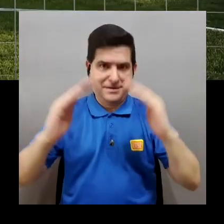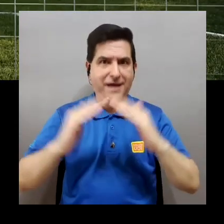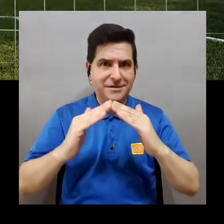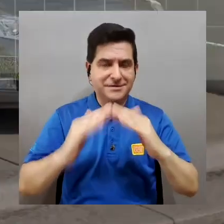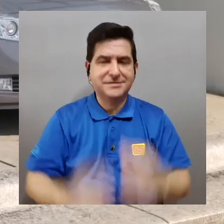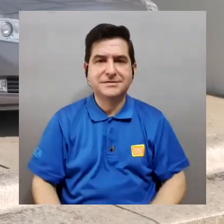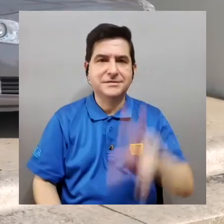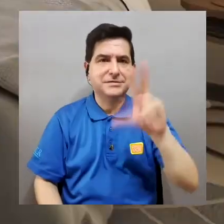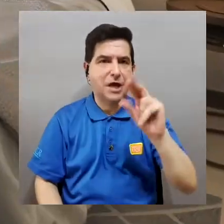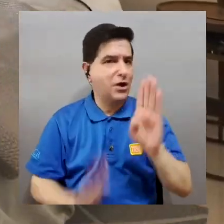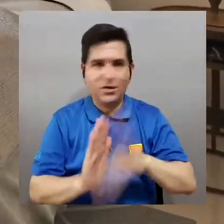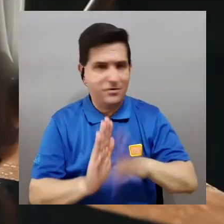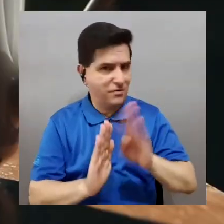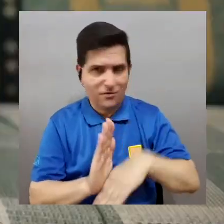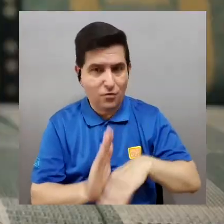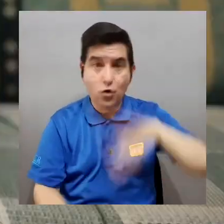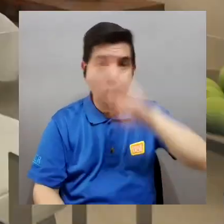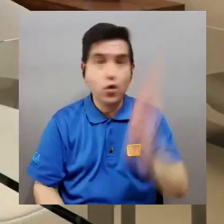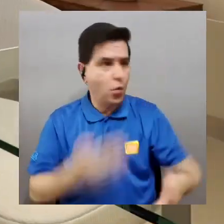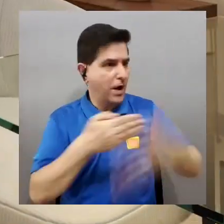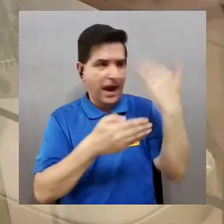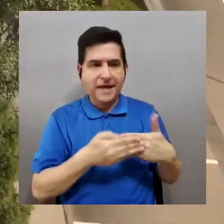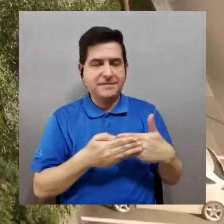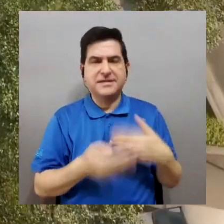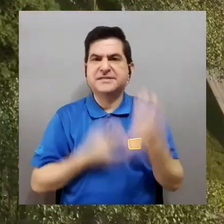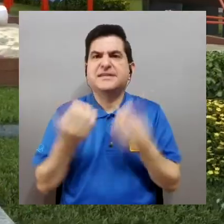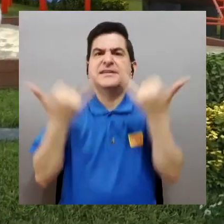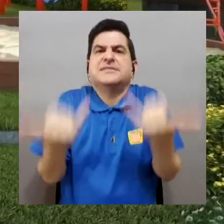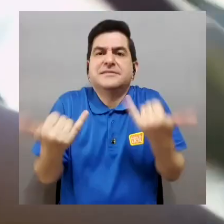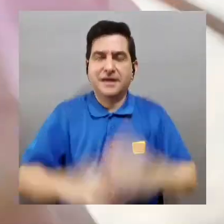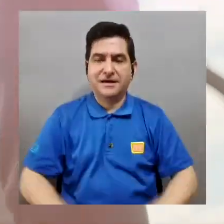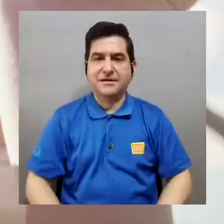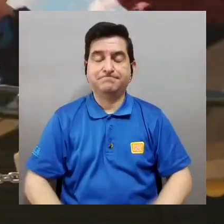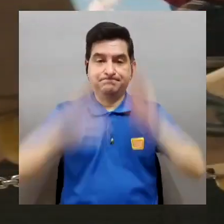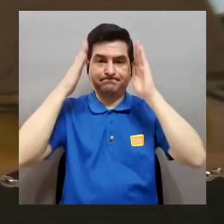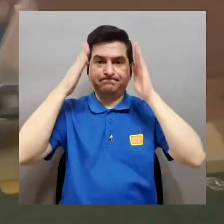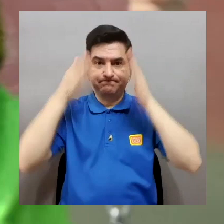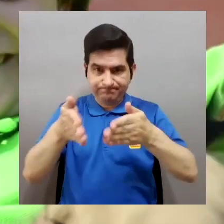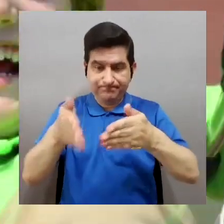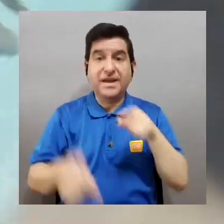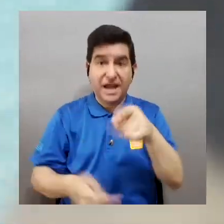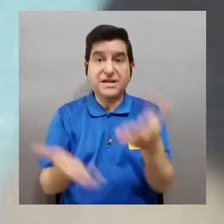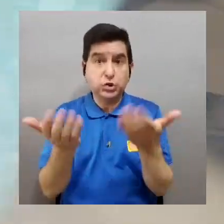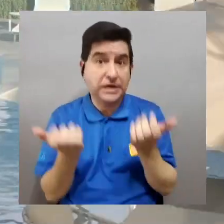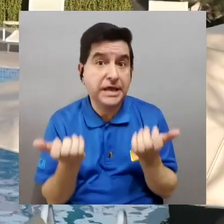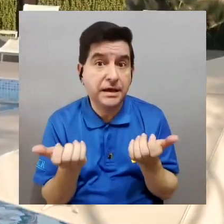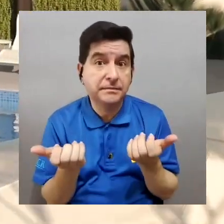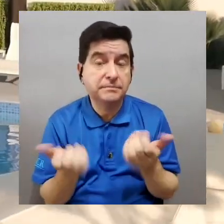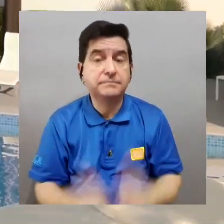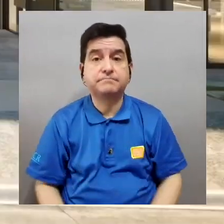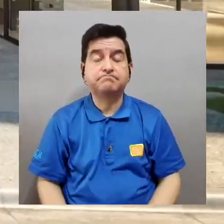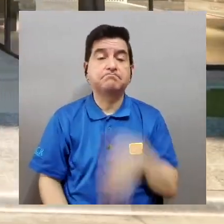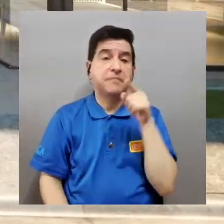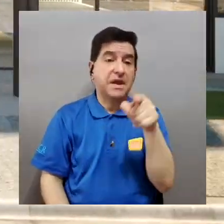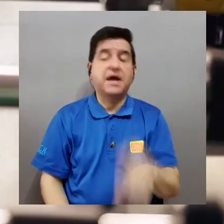vivienda, que no es un bien barato, nunca lo ha sido. ¿Qué es lo que tenemos que hacer ahora? Concentrarnos, si eso es lo que deseamos, ¿verdad?,